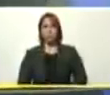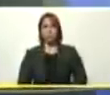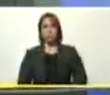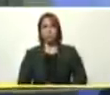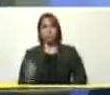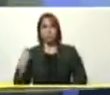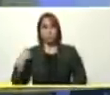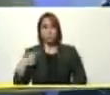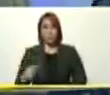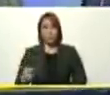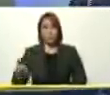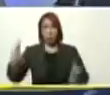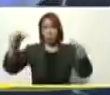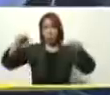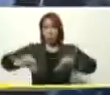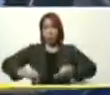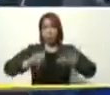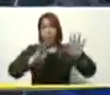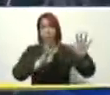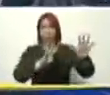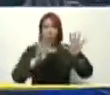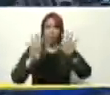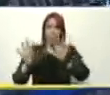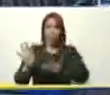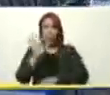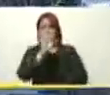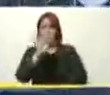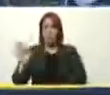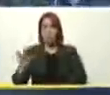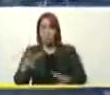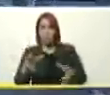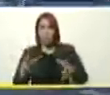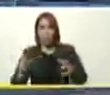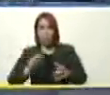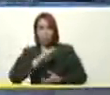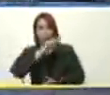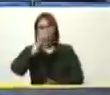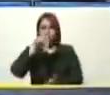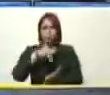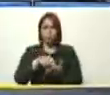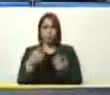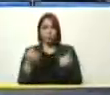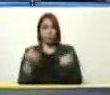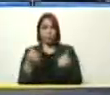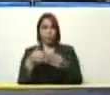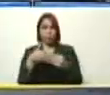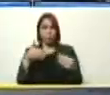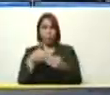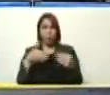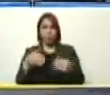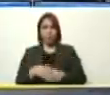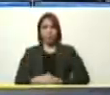Tuvimos una caída del 99% del ingreso nacional en divisas, en dólares.